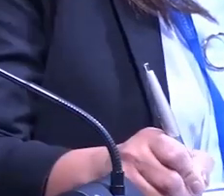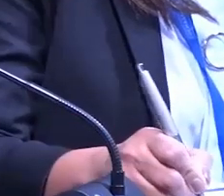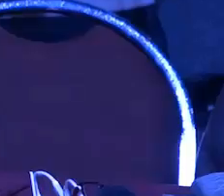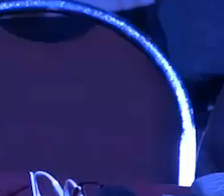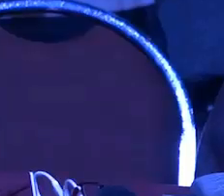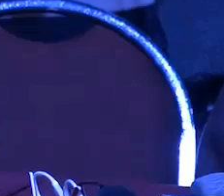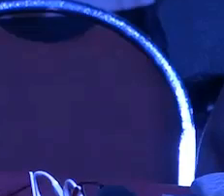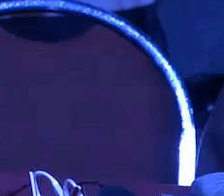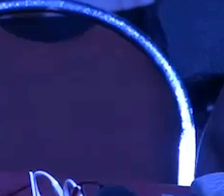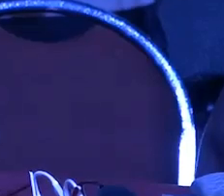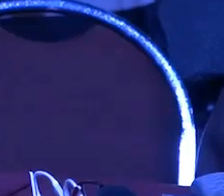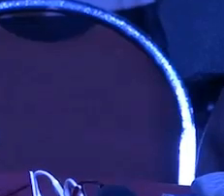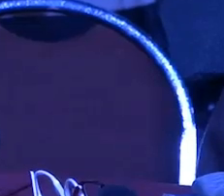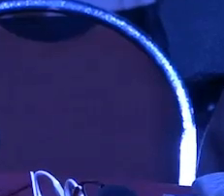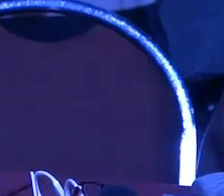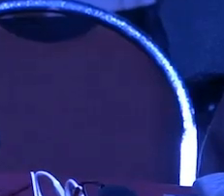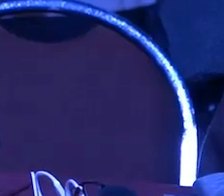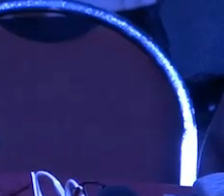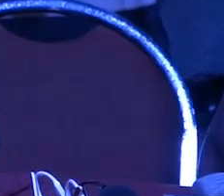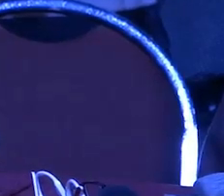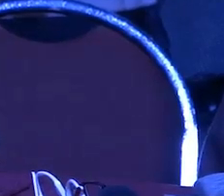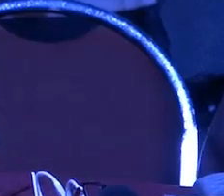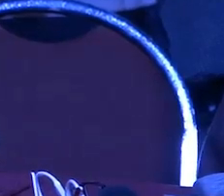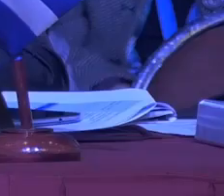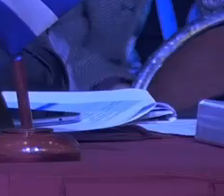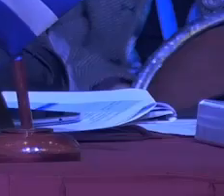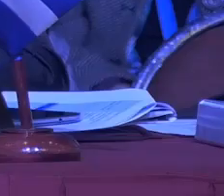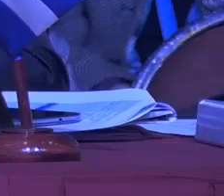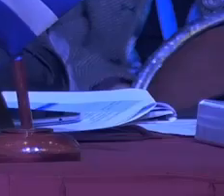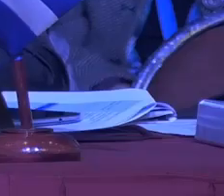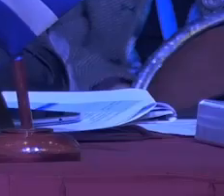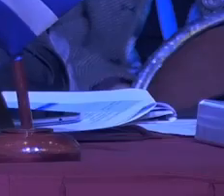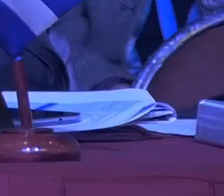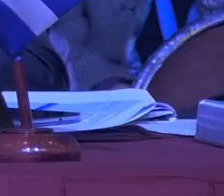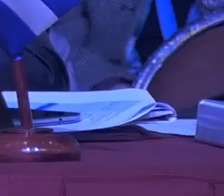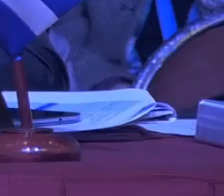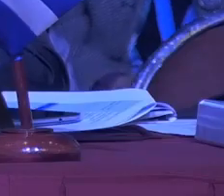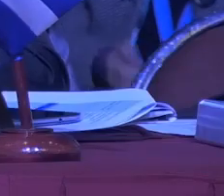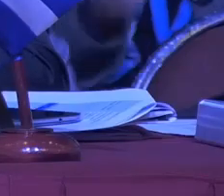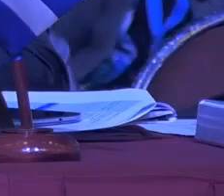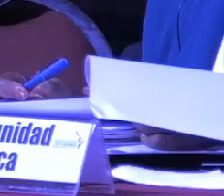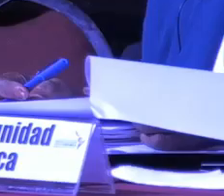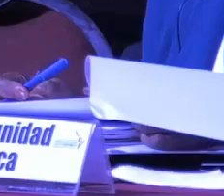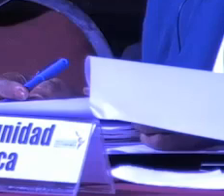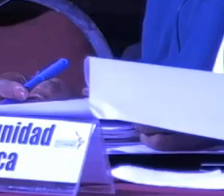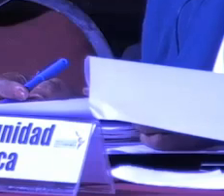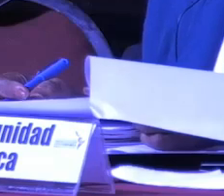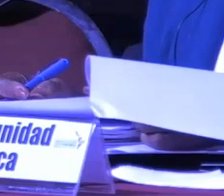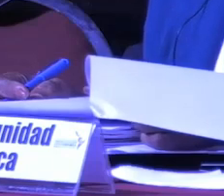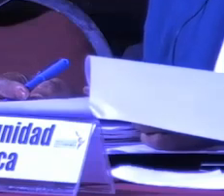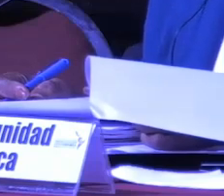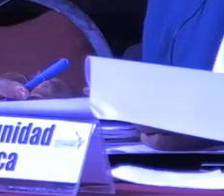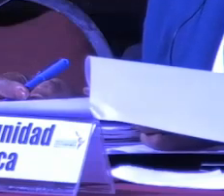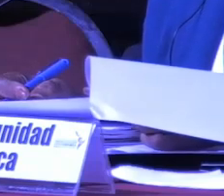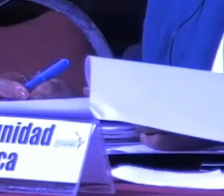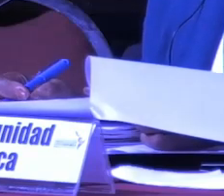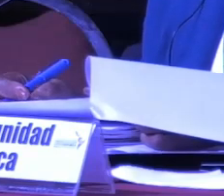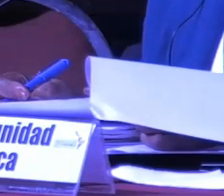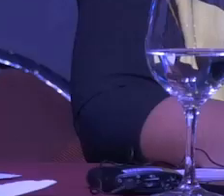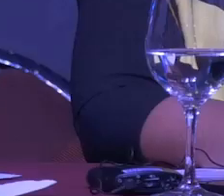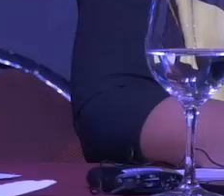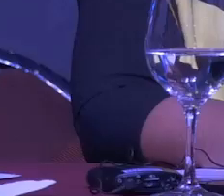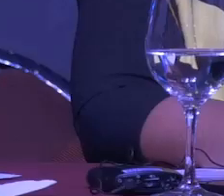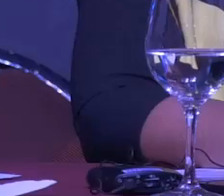para repensar la educación y definir enfoques innovadores. Los resultados de los debates fueron integrados en la hoja de ruta de